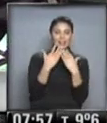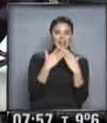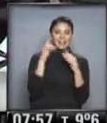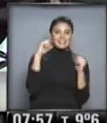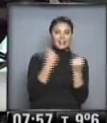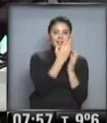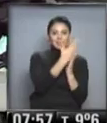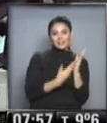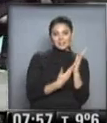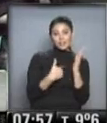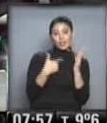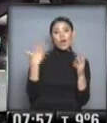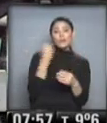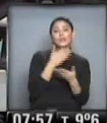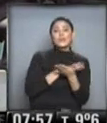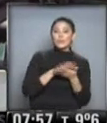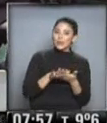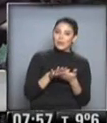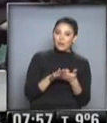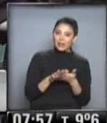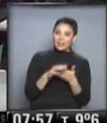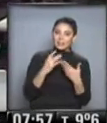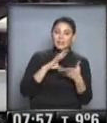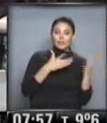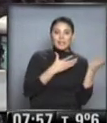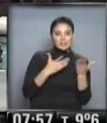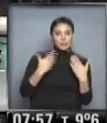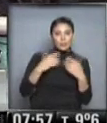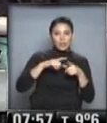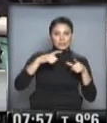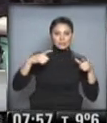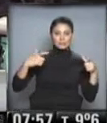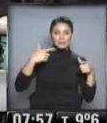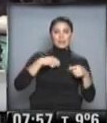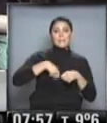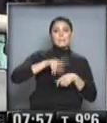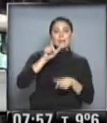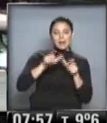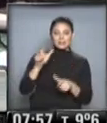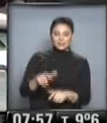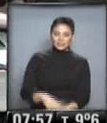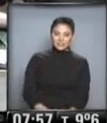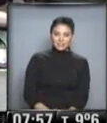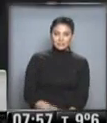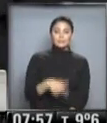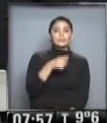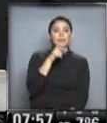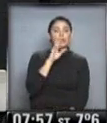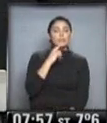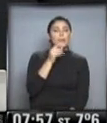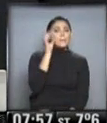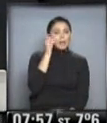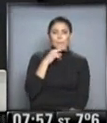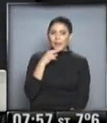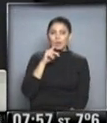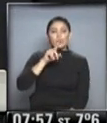tratado abre nuevas oportunidades para que este tipo de servicios sigan creciendo y llegando a más gente. Bueno, Pablo, en comparación, perdón, Vero, sí,